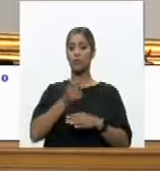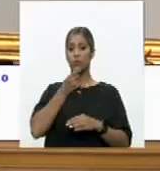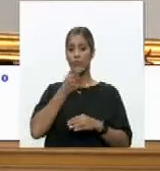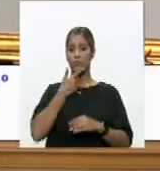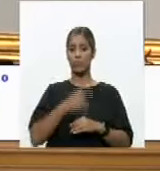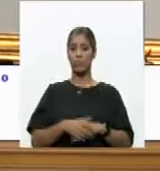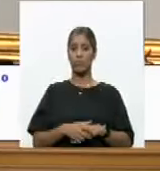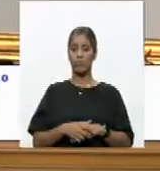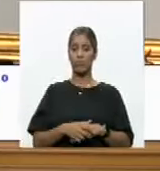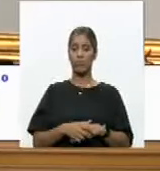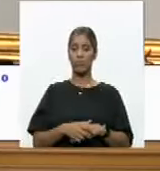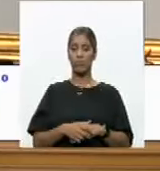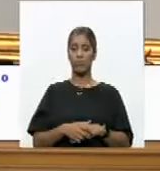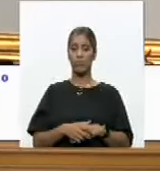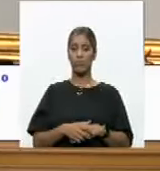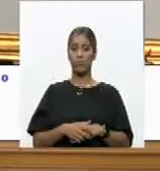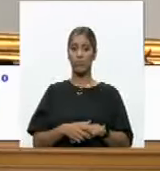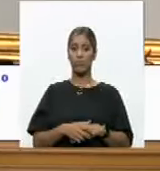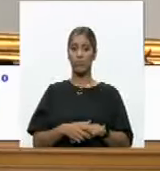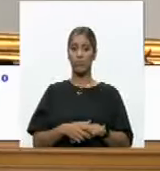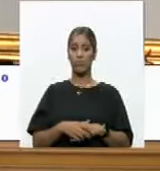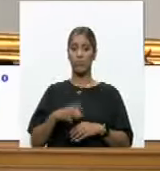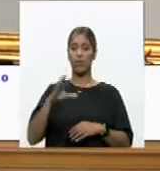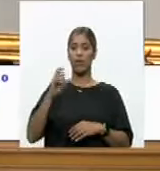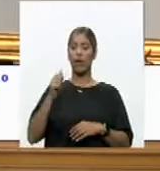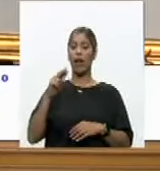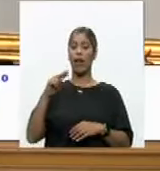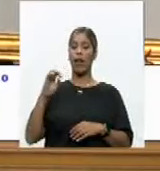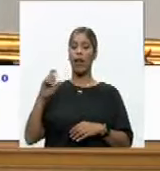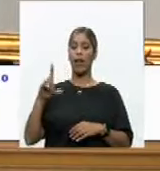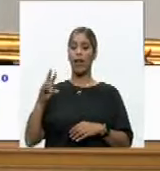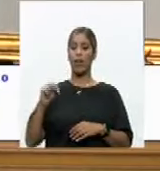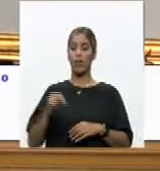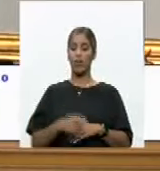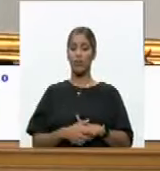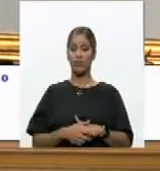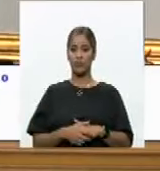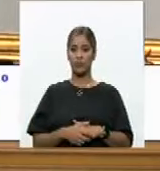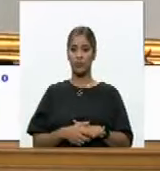se llamó y se llama y se llamará Canelón.